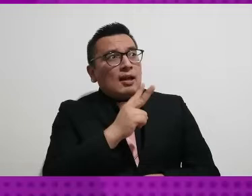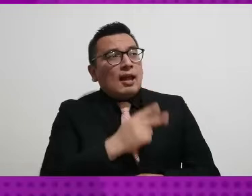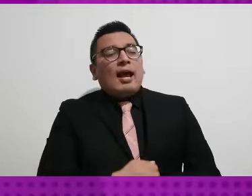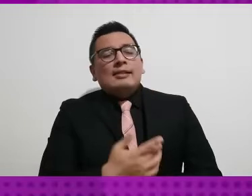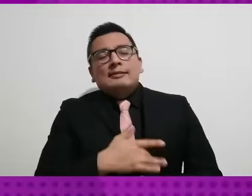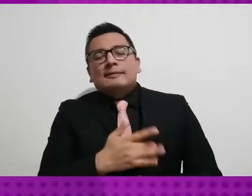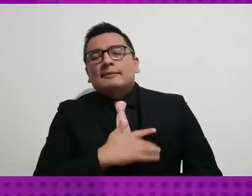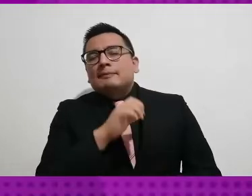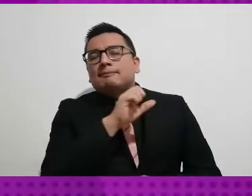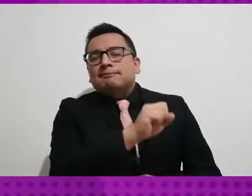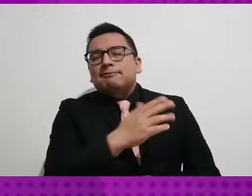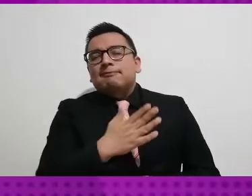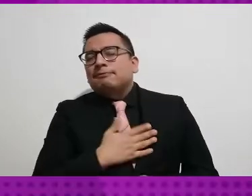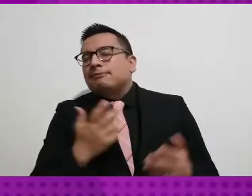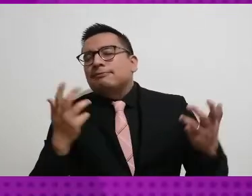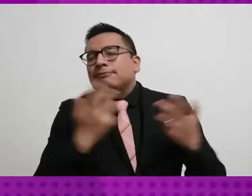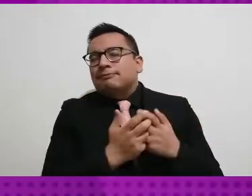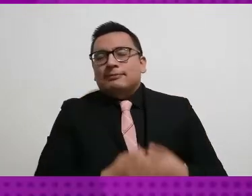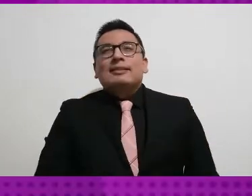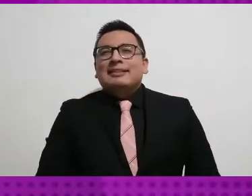que nos están viendo aquí en Saltillo conocen de La